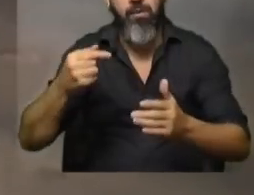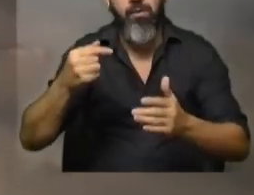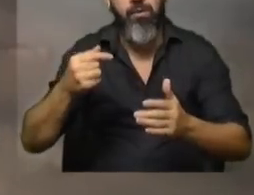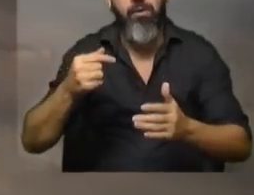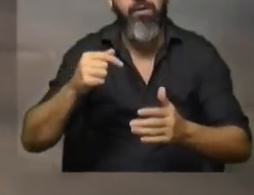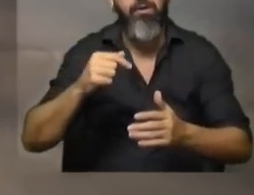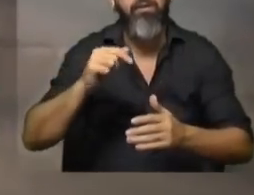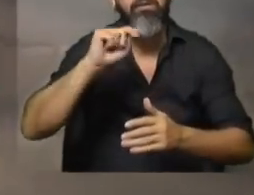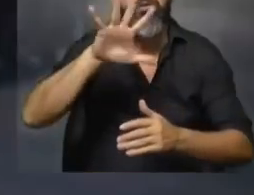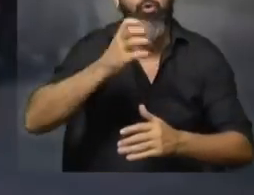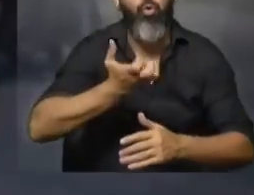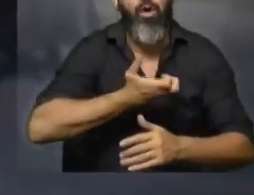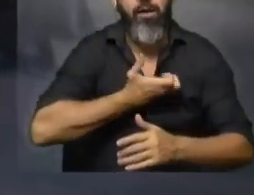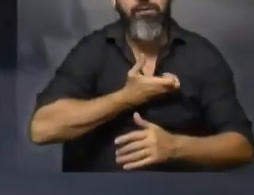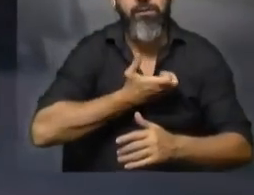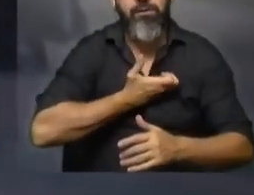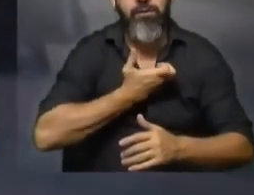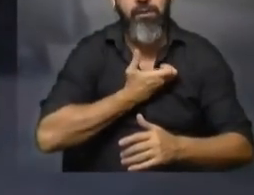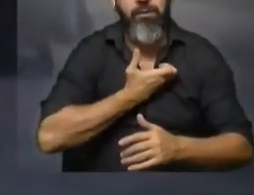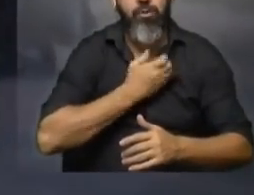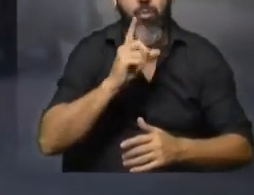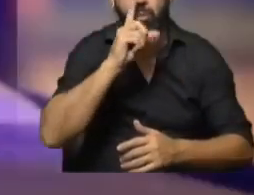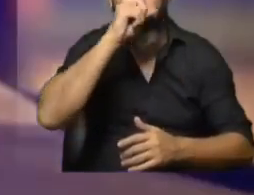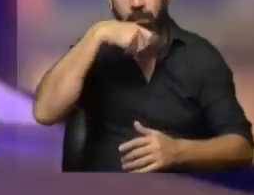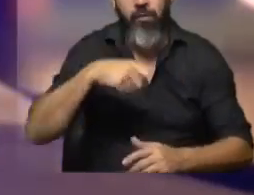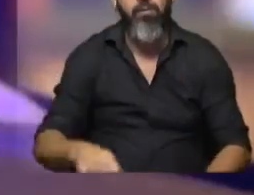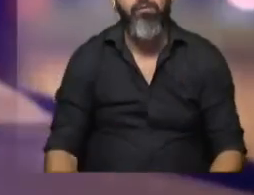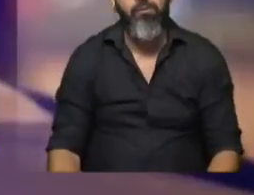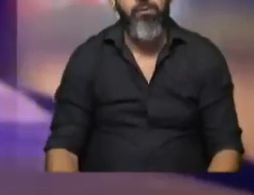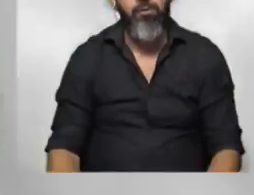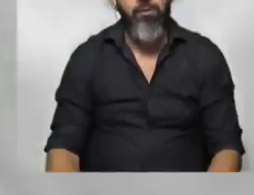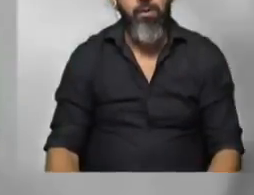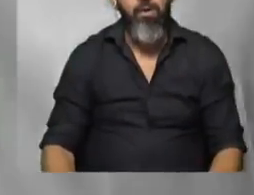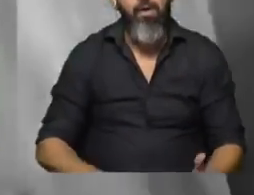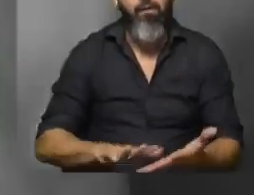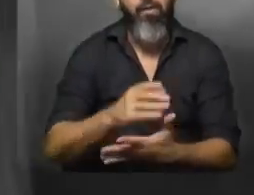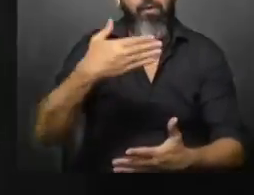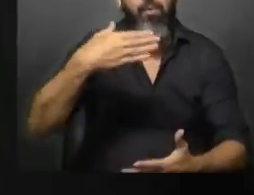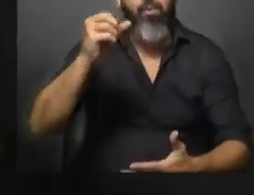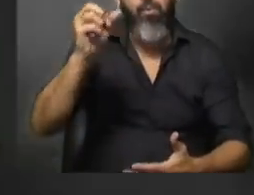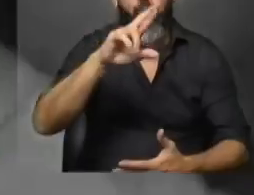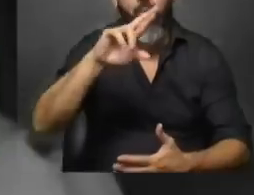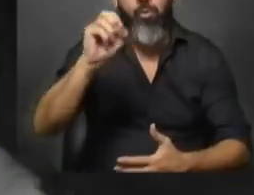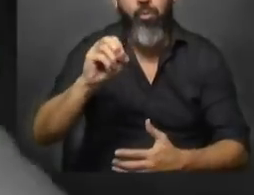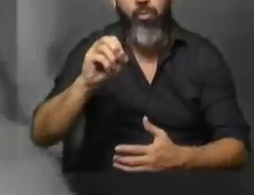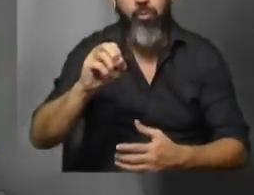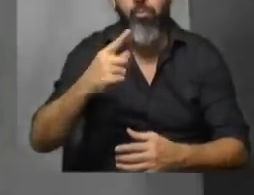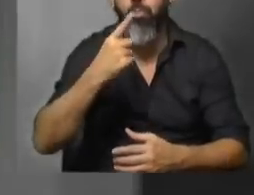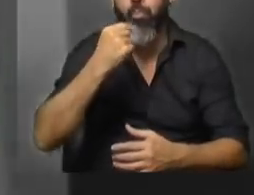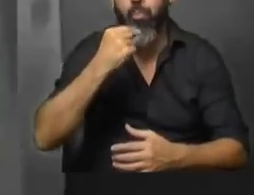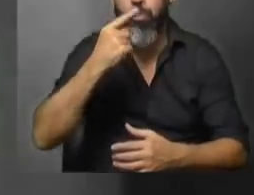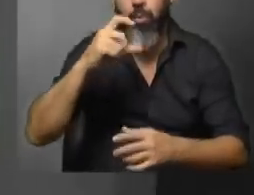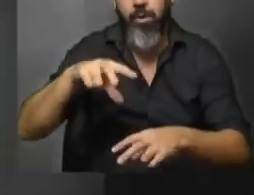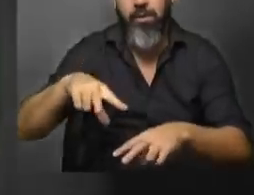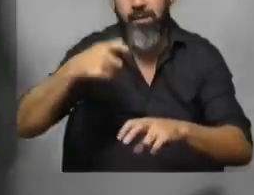alcanzado la cifra de cinco homicidios en la capital del país en el caso del barrio borro en la escena del hecho trabajó personal de